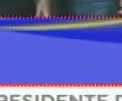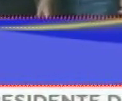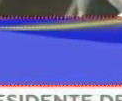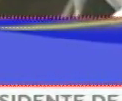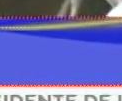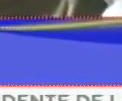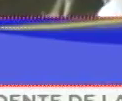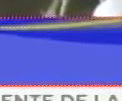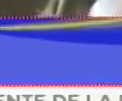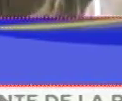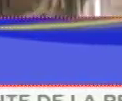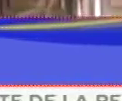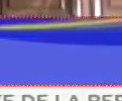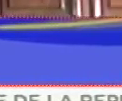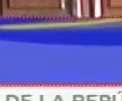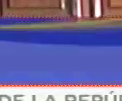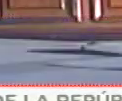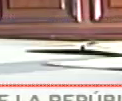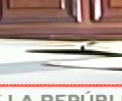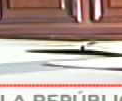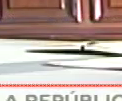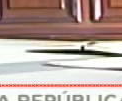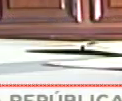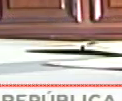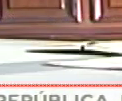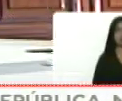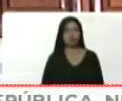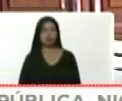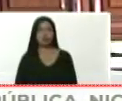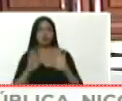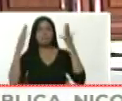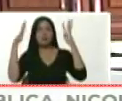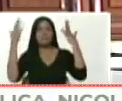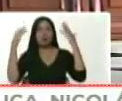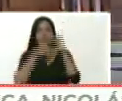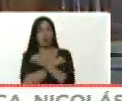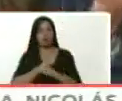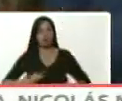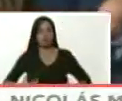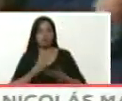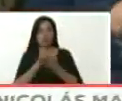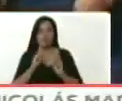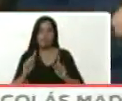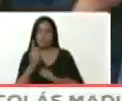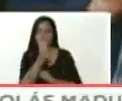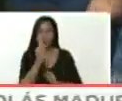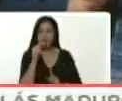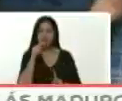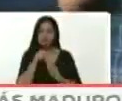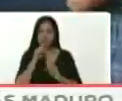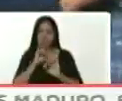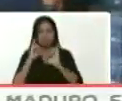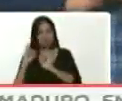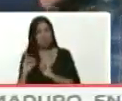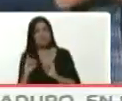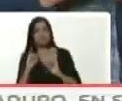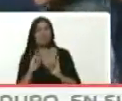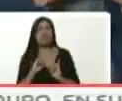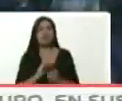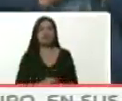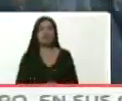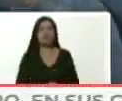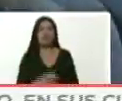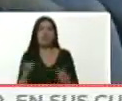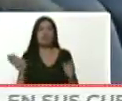presidente. Producir es vencer. Mi aplauso a Portuguesa. Siempre va en la primera línea, Portuguesa, va en la primera línea de